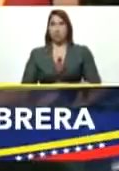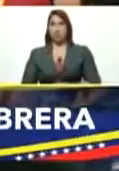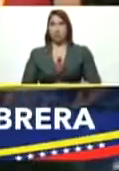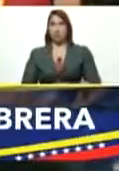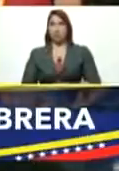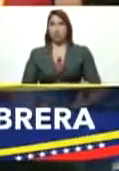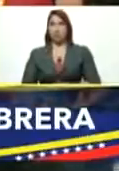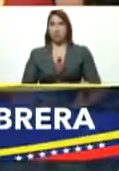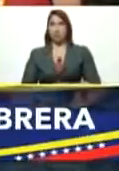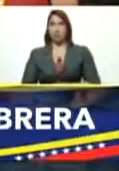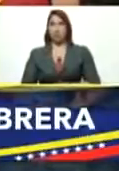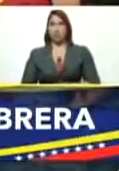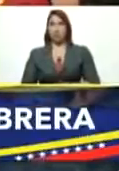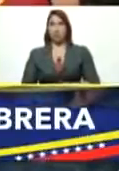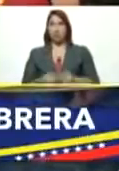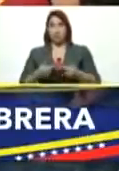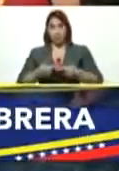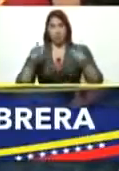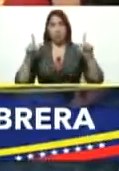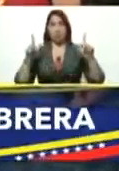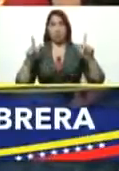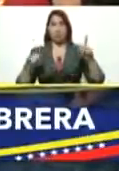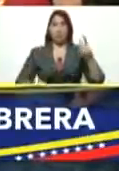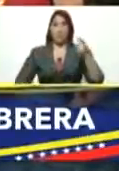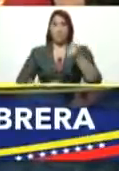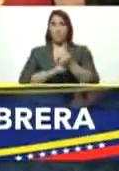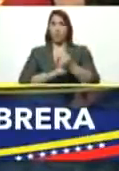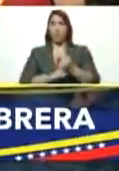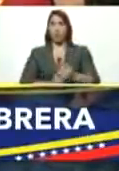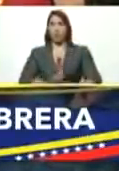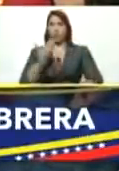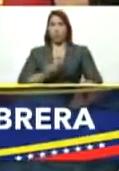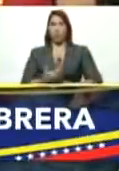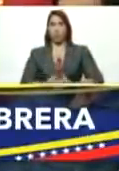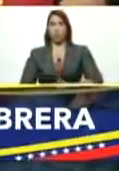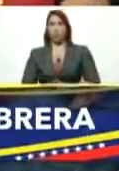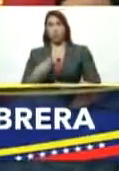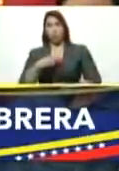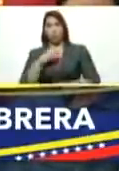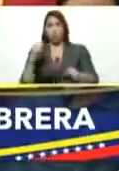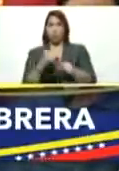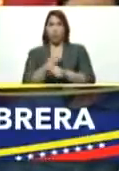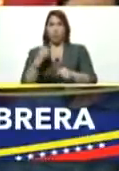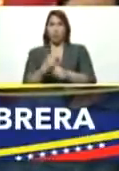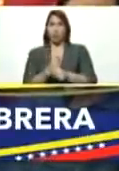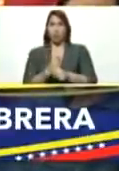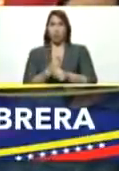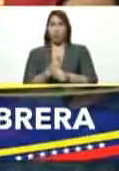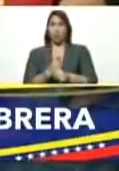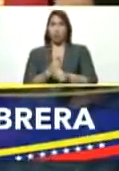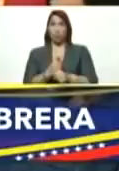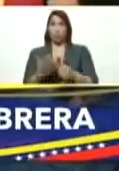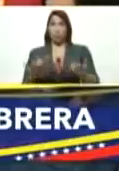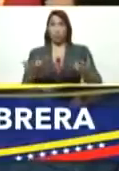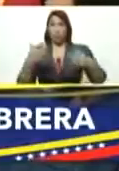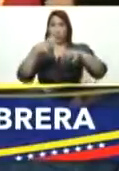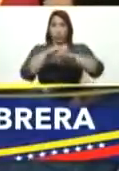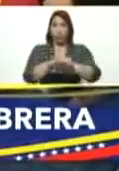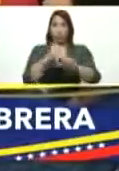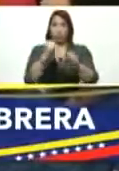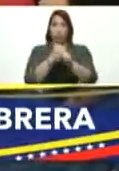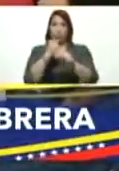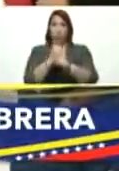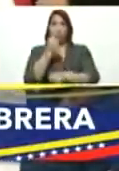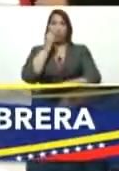ha prestado ese apoyo incondicional que estamos trabajando en conjunto con los trabajadores de